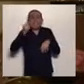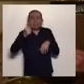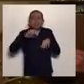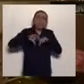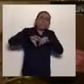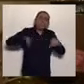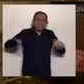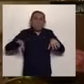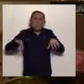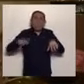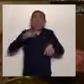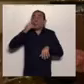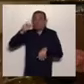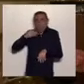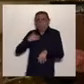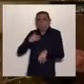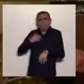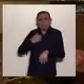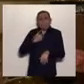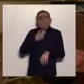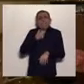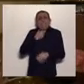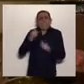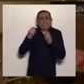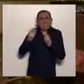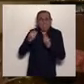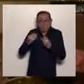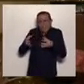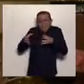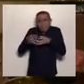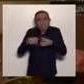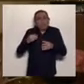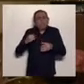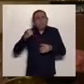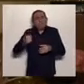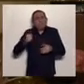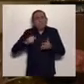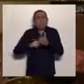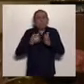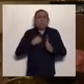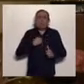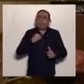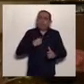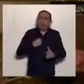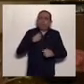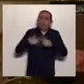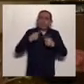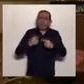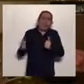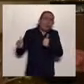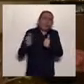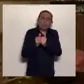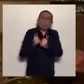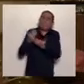de discernir qué quiere Dios para mi vida. Desde la Pastoral Vocacional Buenos Aires lo seguimos entonces acompañando y